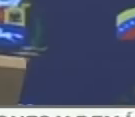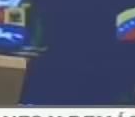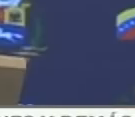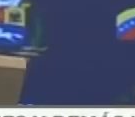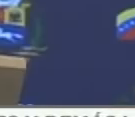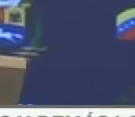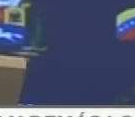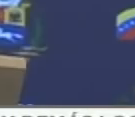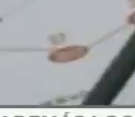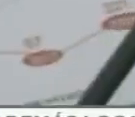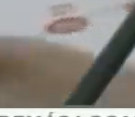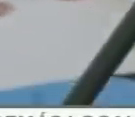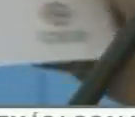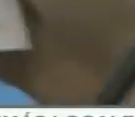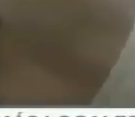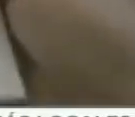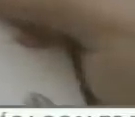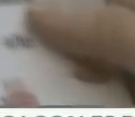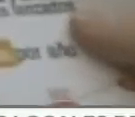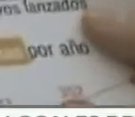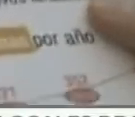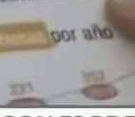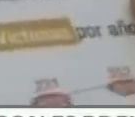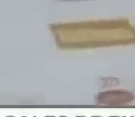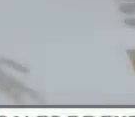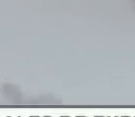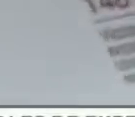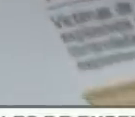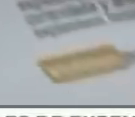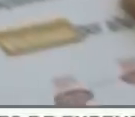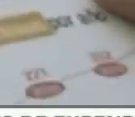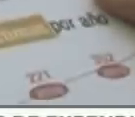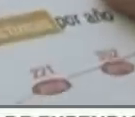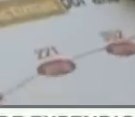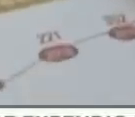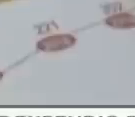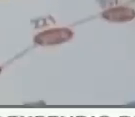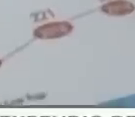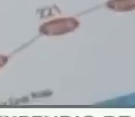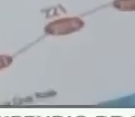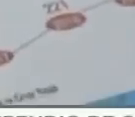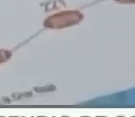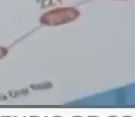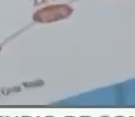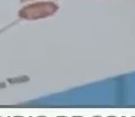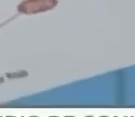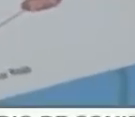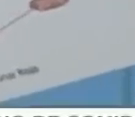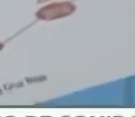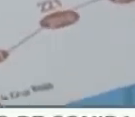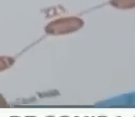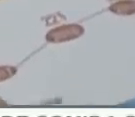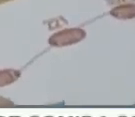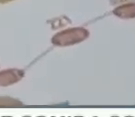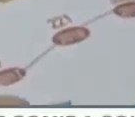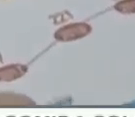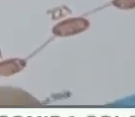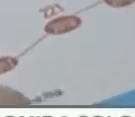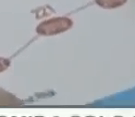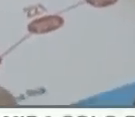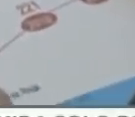estas 389, 226 son civiles y 36 de ellos son niños.